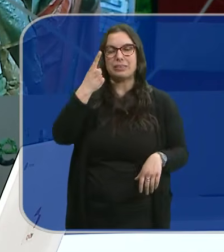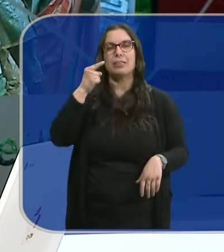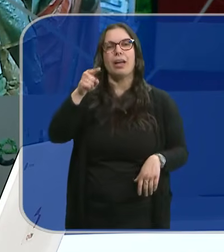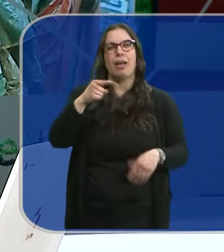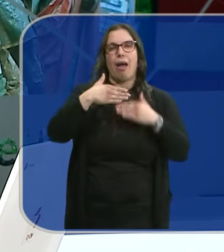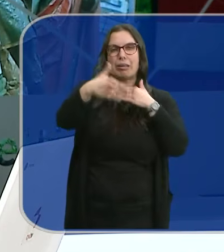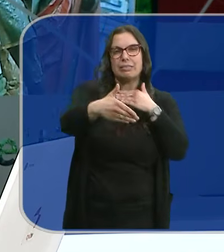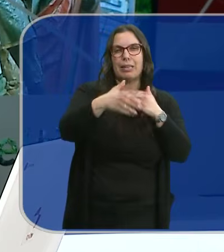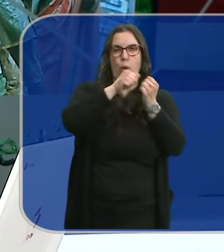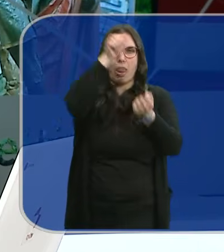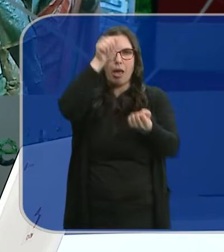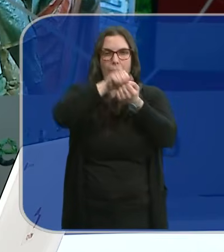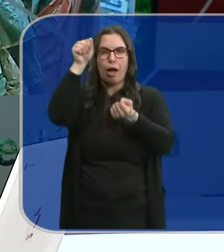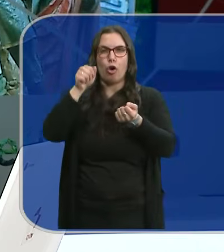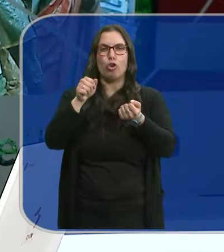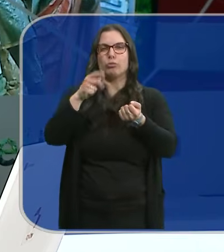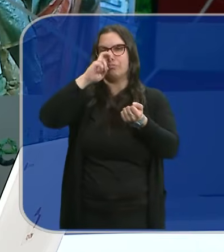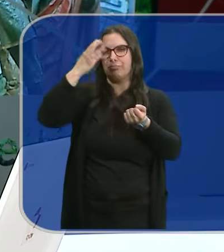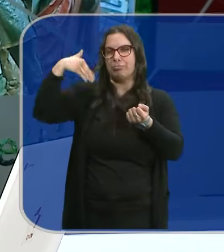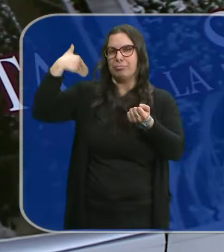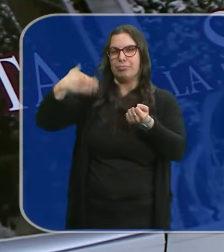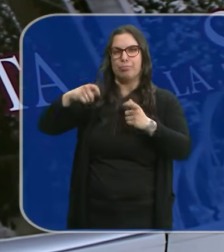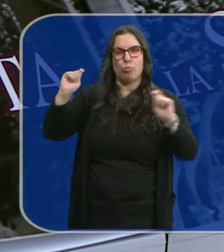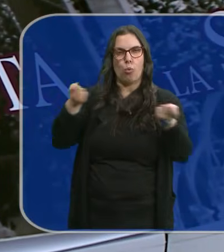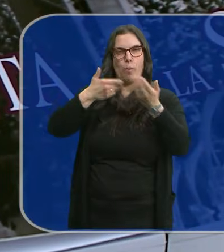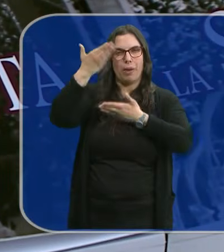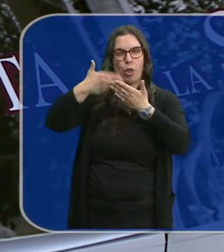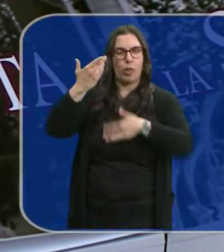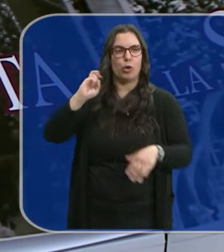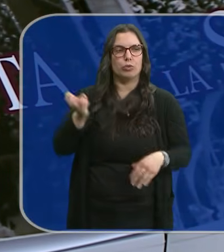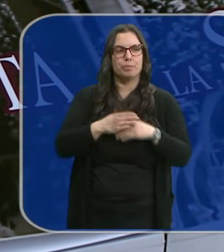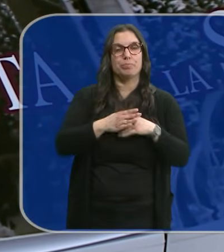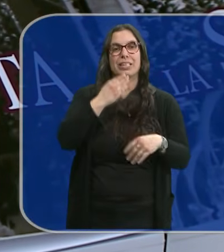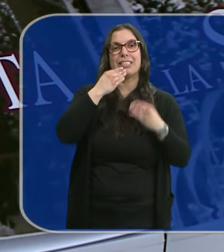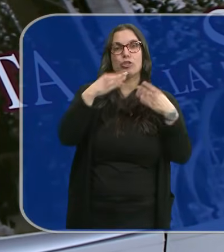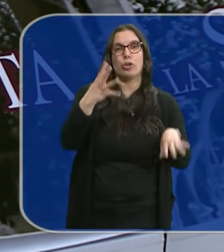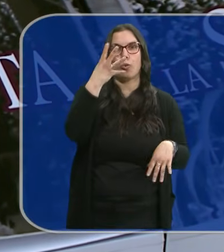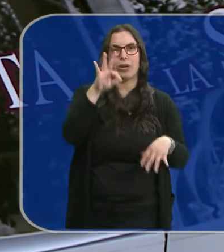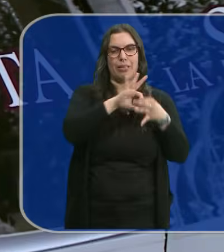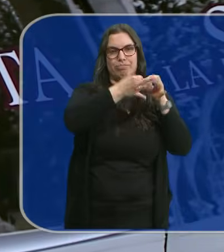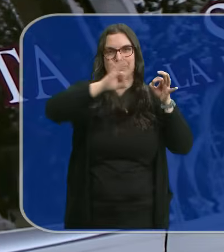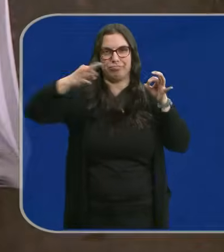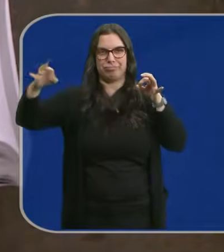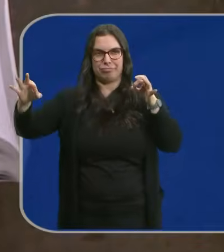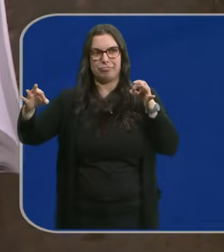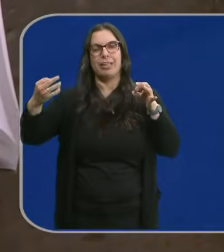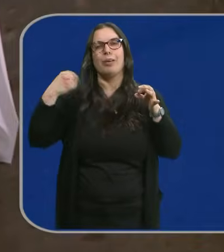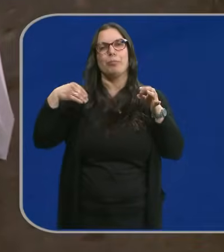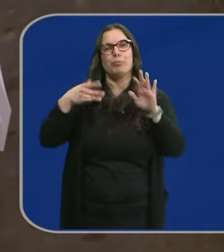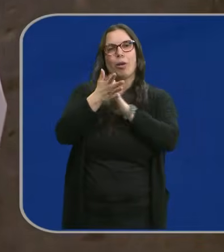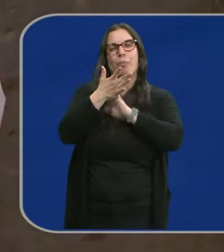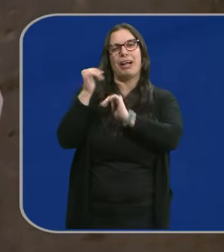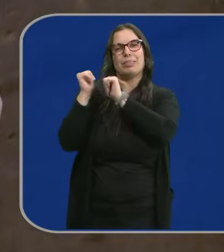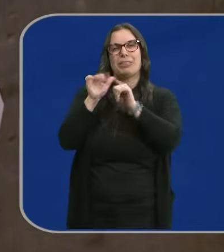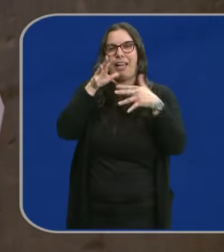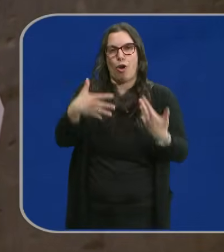luz archivos, legajos o recortes de hemerotecas. 40 historias como hilos que urden la trama de lo que hoy es la Semana